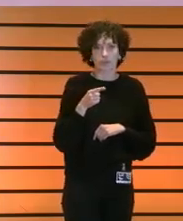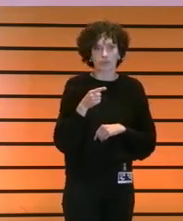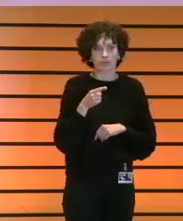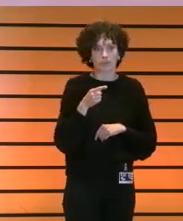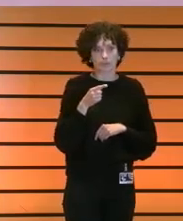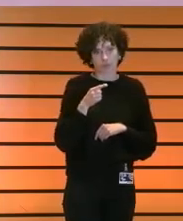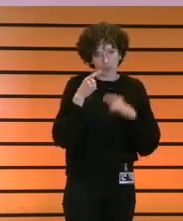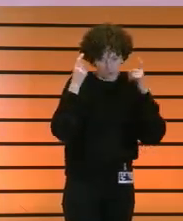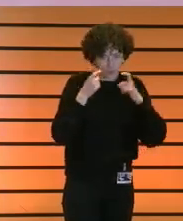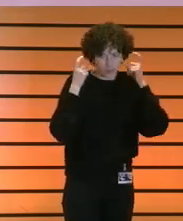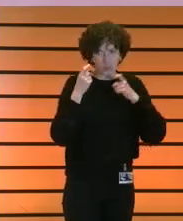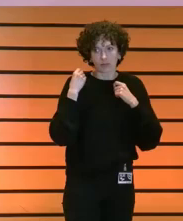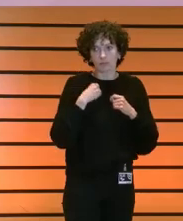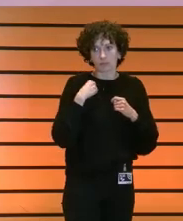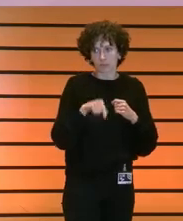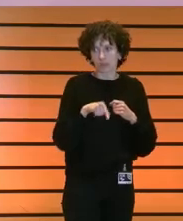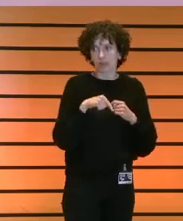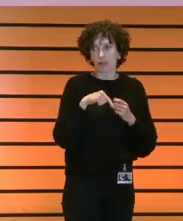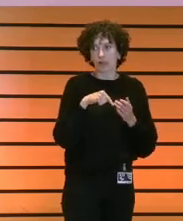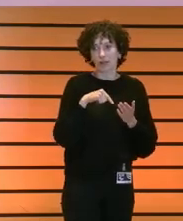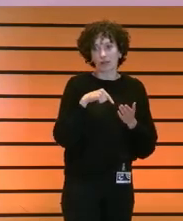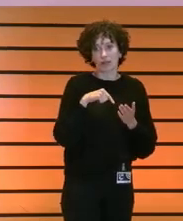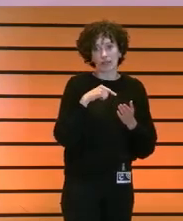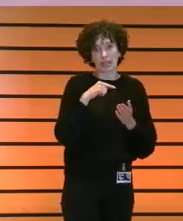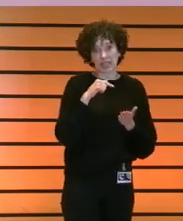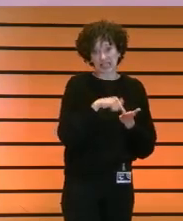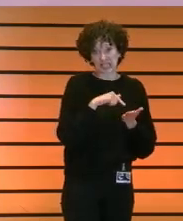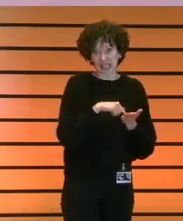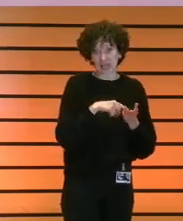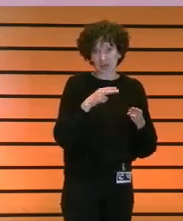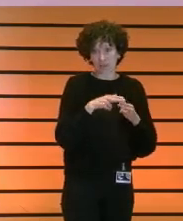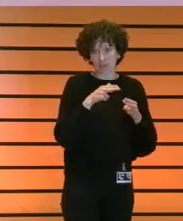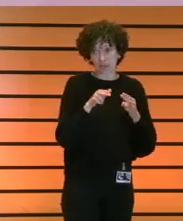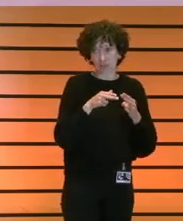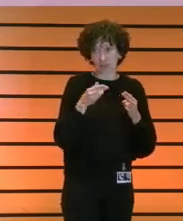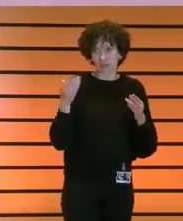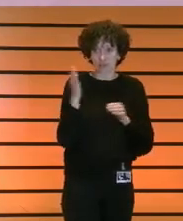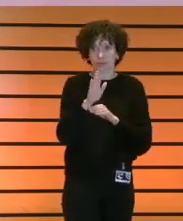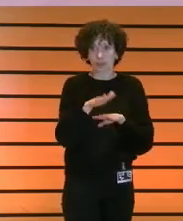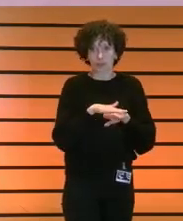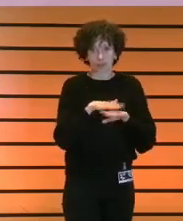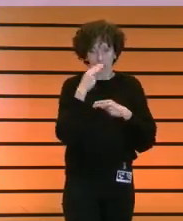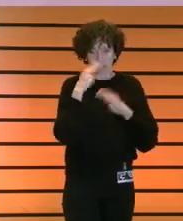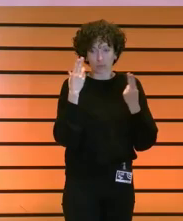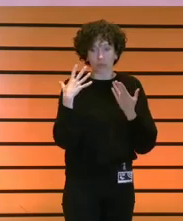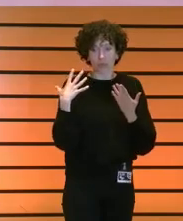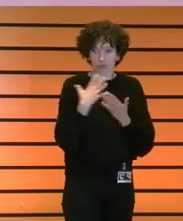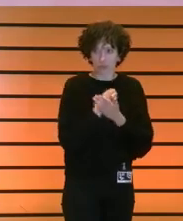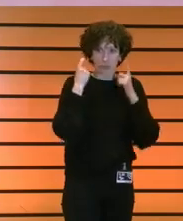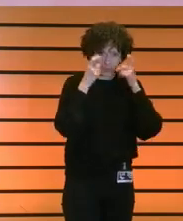Pues llevemos esa carpeta de incidencia política a todas las administraciones, cosa que, claro, con los medios que tenemos muchas veces no es sencillo.